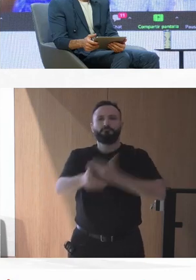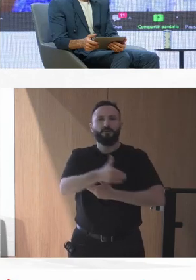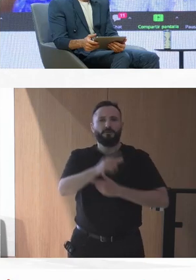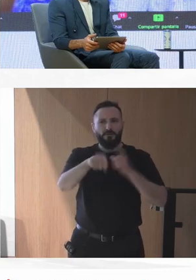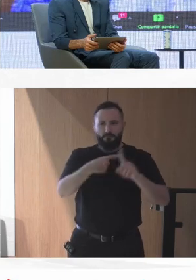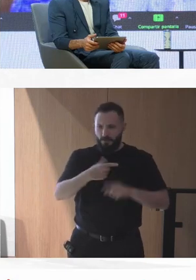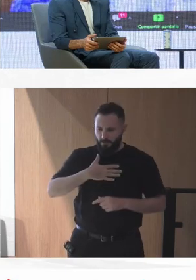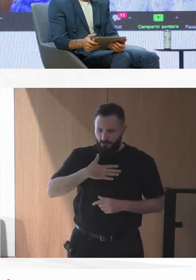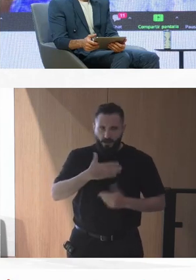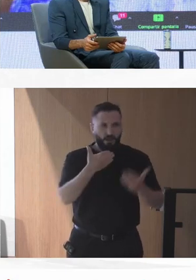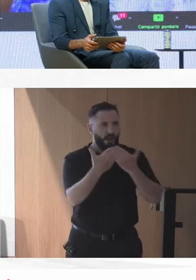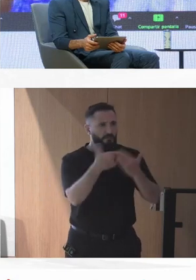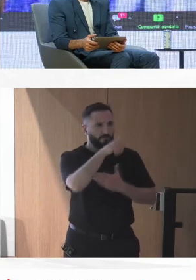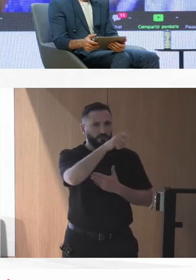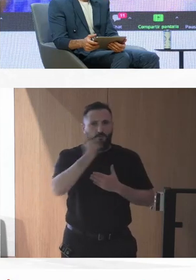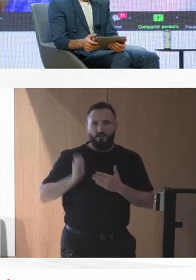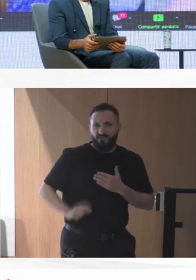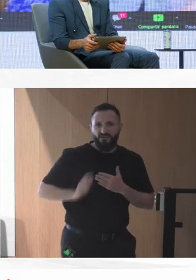Hablamos con todos los actores involucrados.